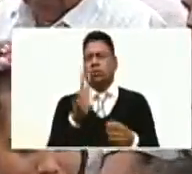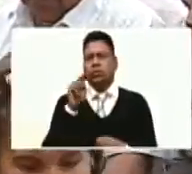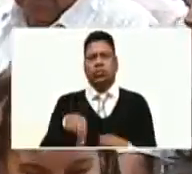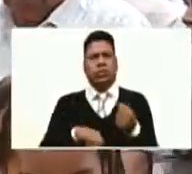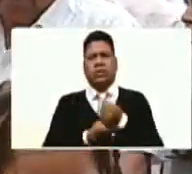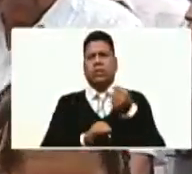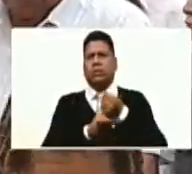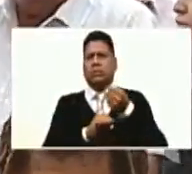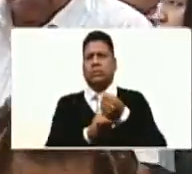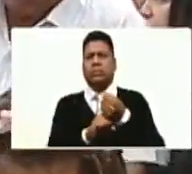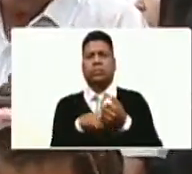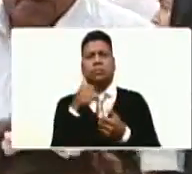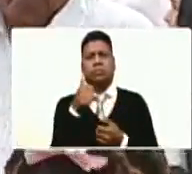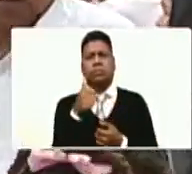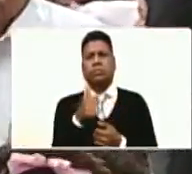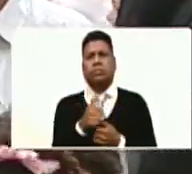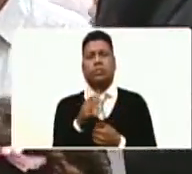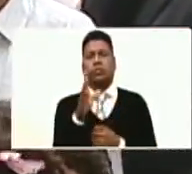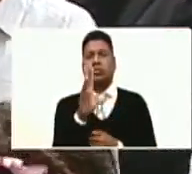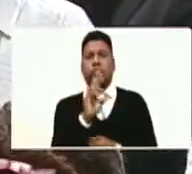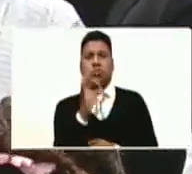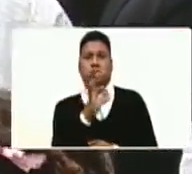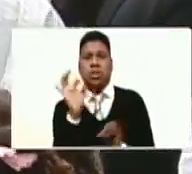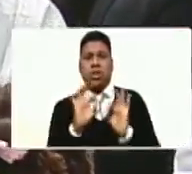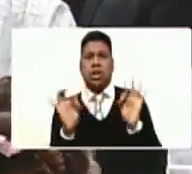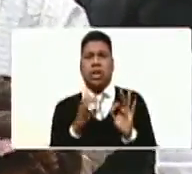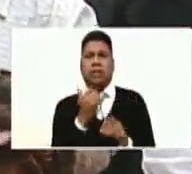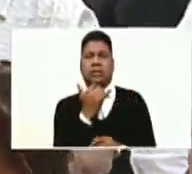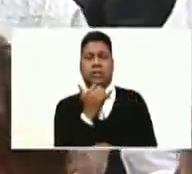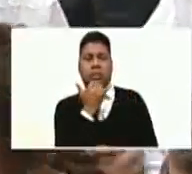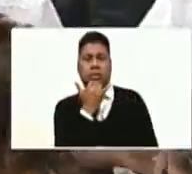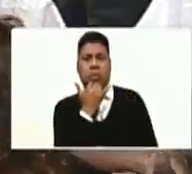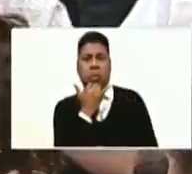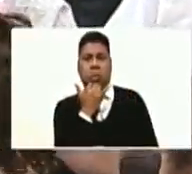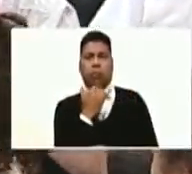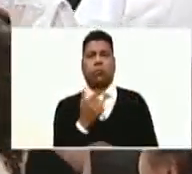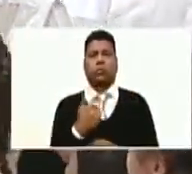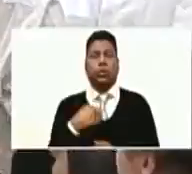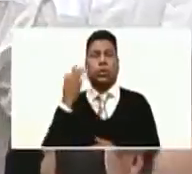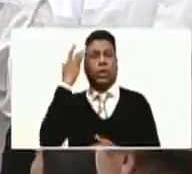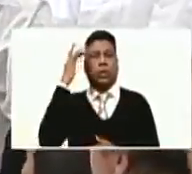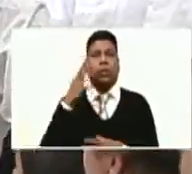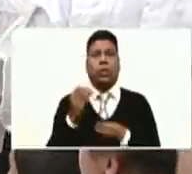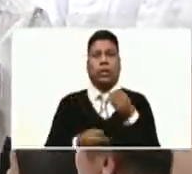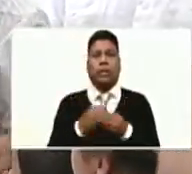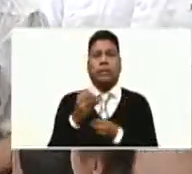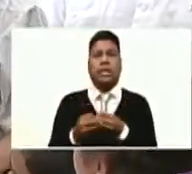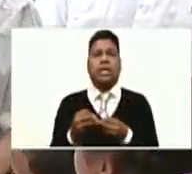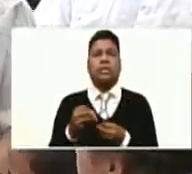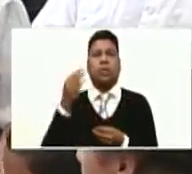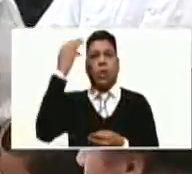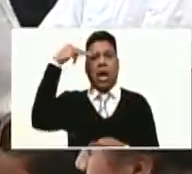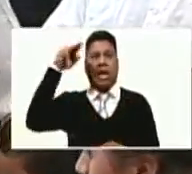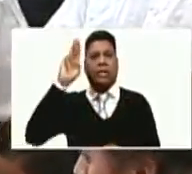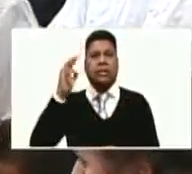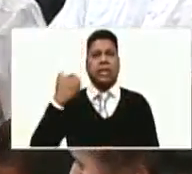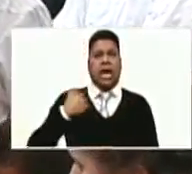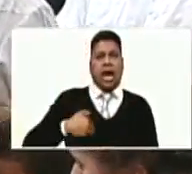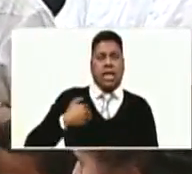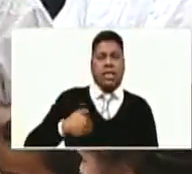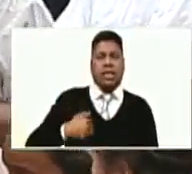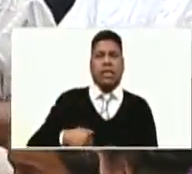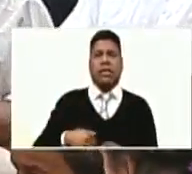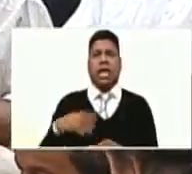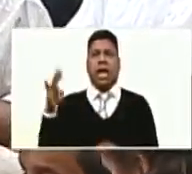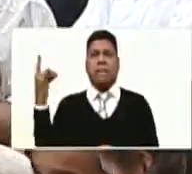viviendo, pero no es el único, y creo que lo que está pasando en Argentina, lo que pasa en Brasil, lo que está pasando en Ecuador, lo que pasa en Bolivia, en todos estos